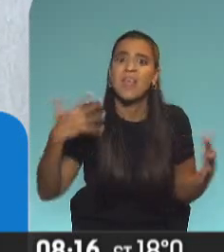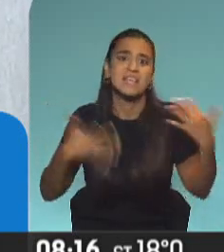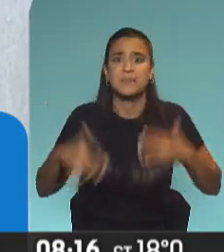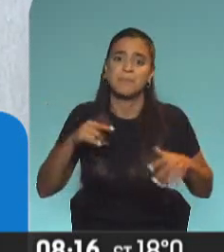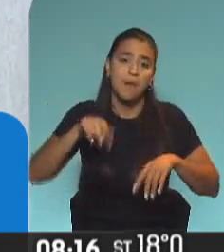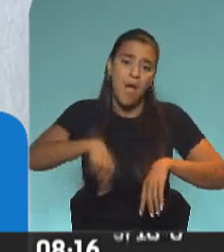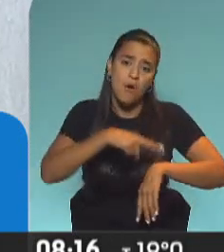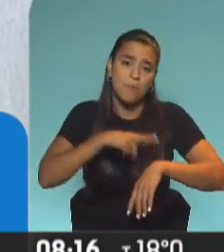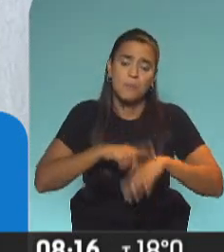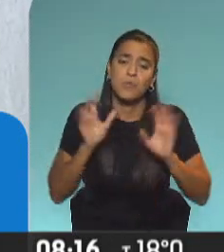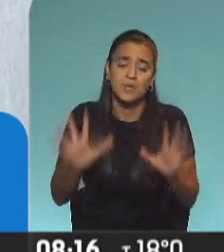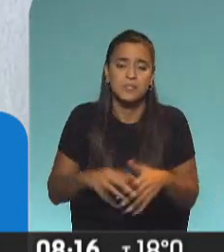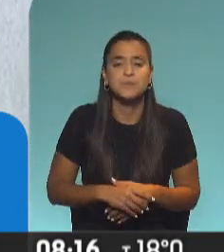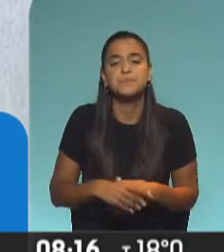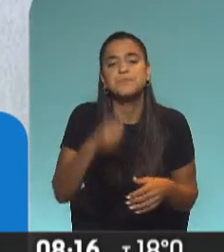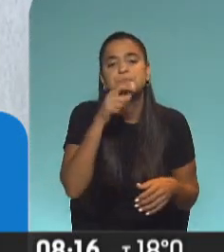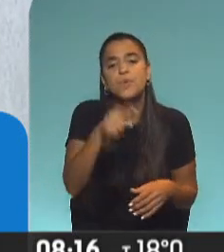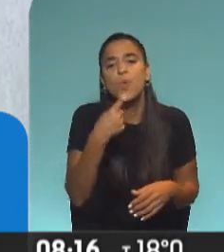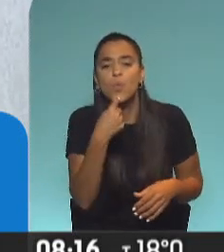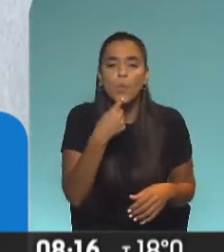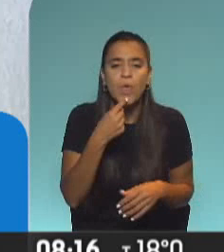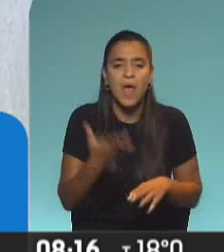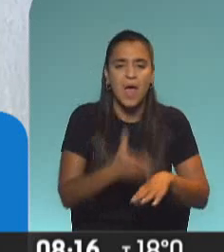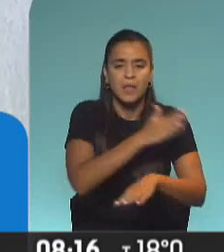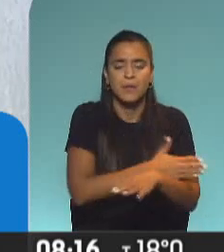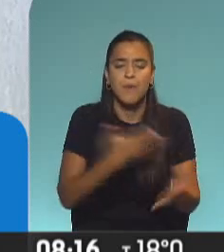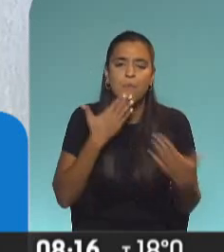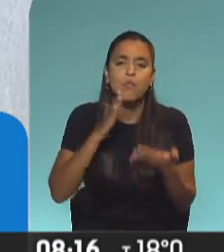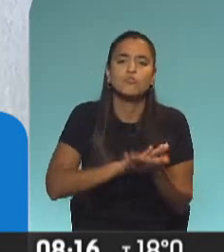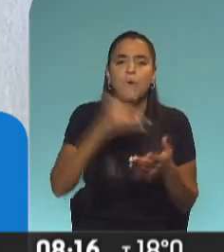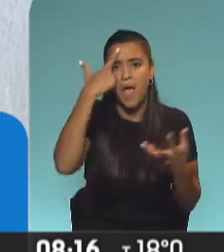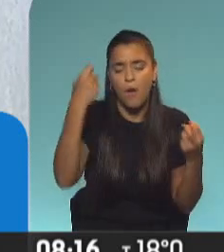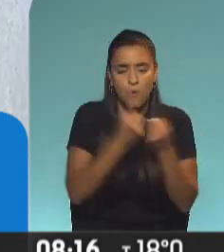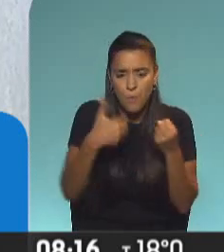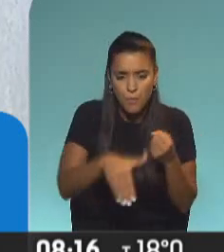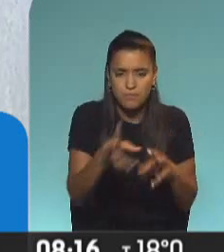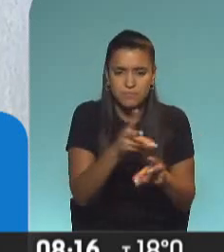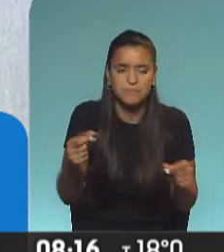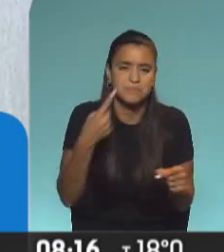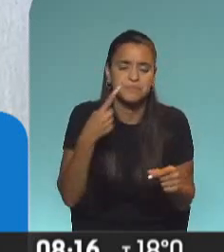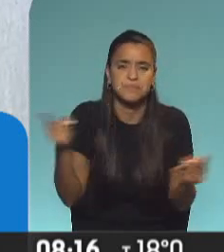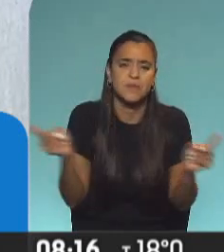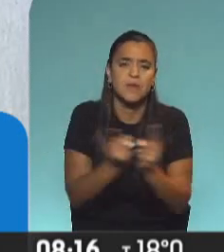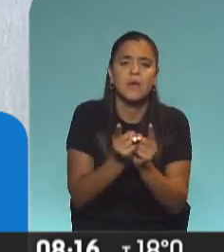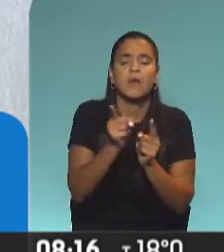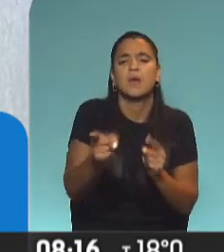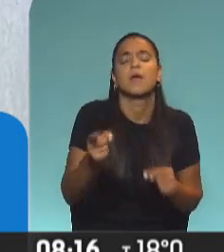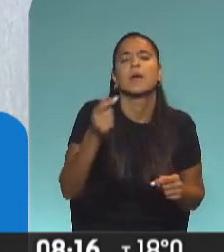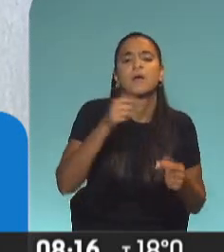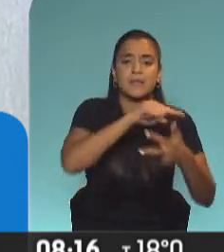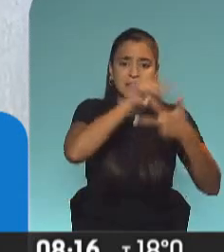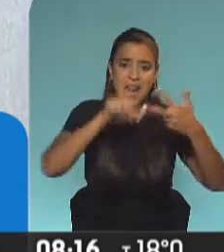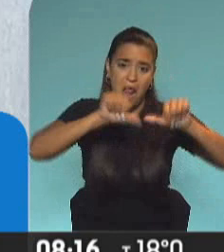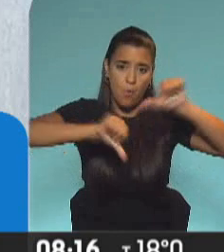que corren, ¿no? Absolutamente. Si usted me saca de una duda, estábamos hablando de los acuerdos ya para finalizar en una línea, ¿no? Con Oxford, bueno, AstraZeneca y con